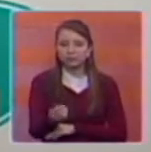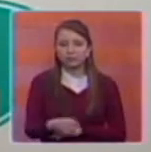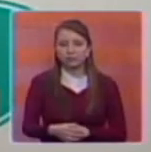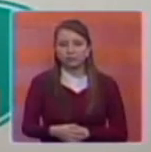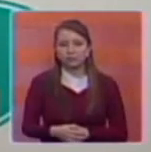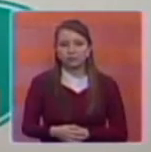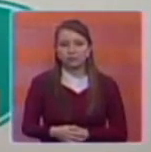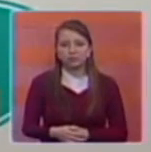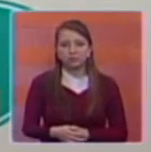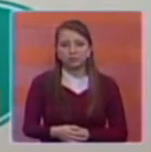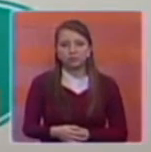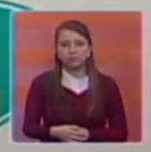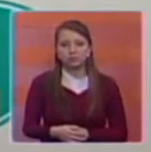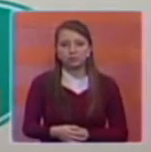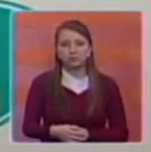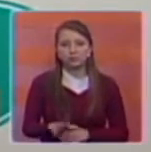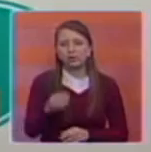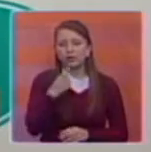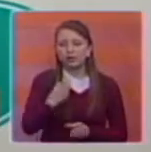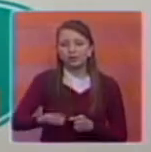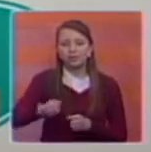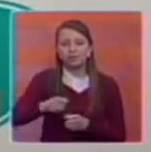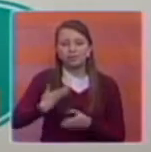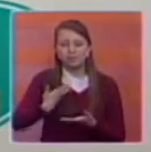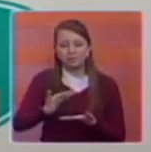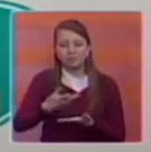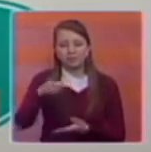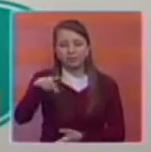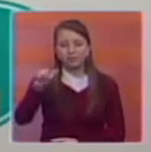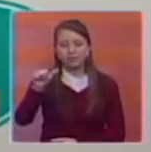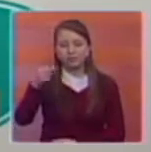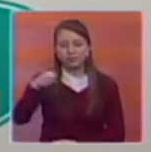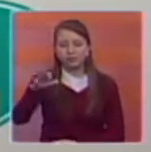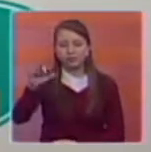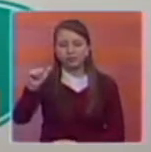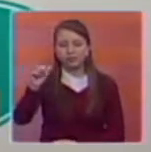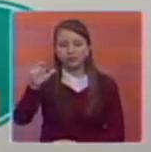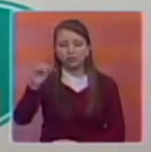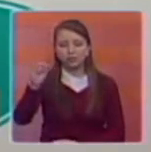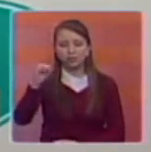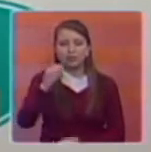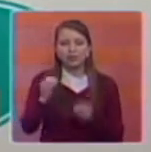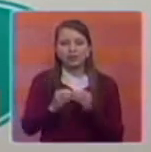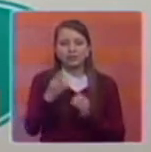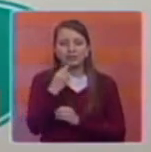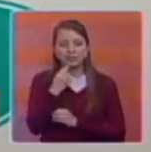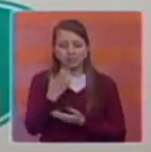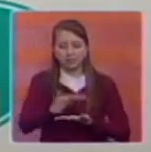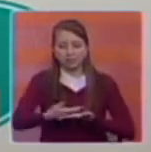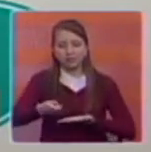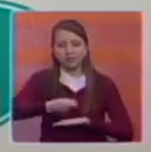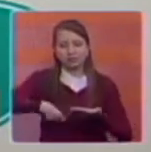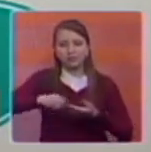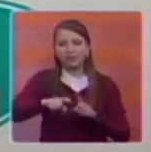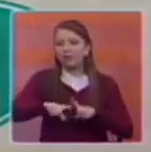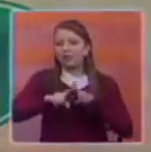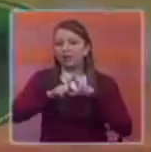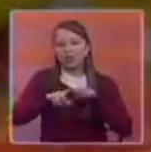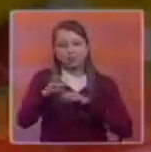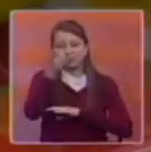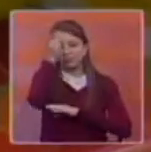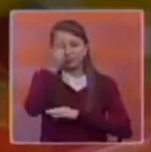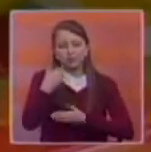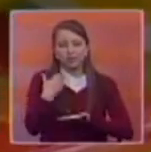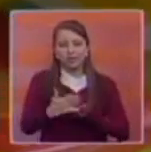cantidad de tomate, es poner una o dos cucharadas de pasta de tomate para poder dar un poco más de sabor, ¿no? Dependiendo del plato que usted vaya a